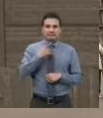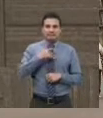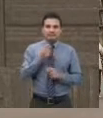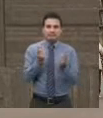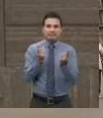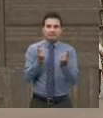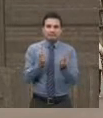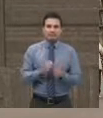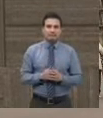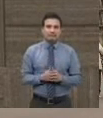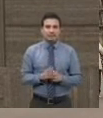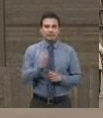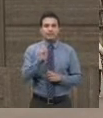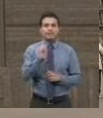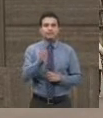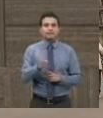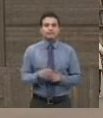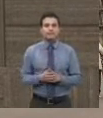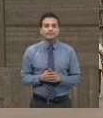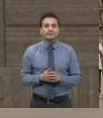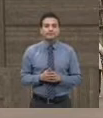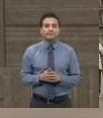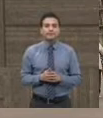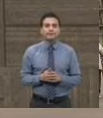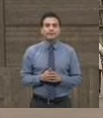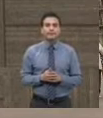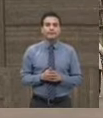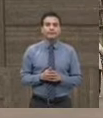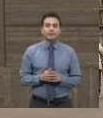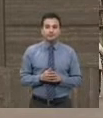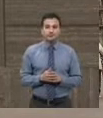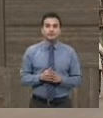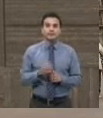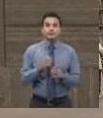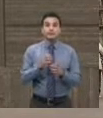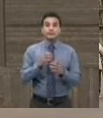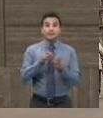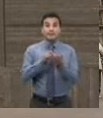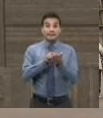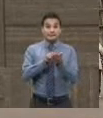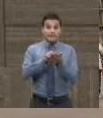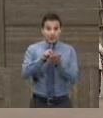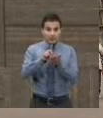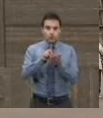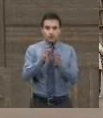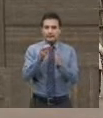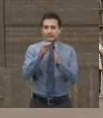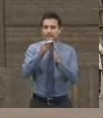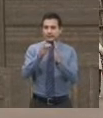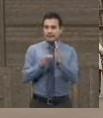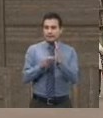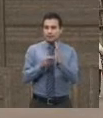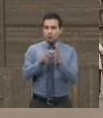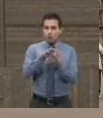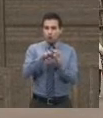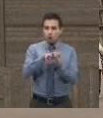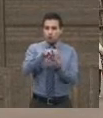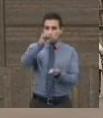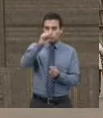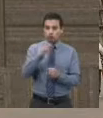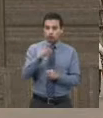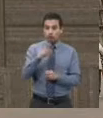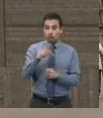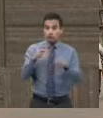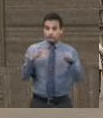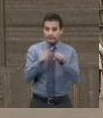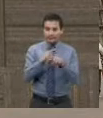planteamiento relativo al deber de prevenir las posibles violaciones a los derechos y principios constitucionales y considerando